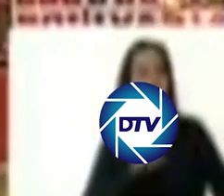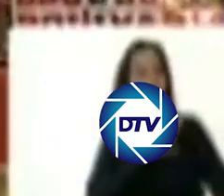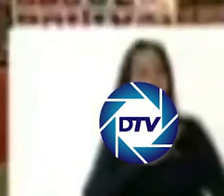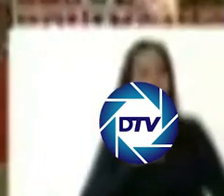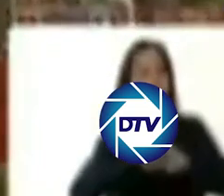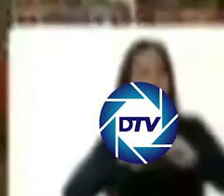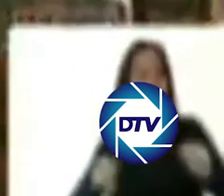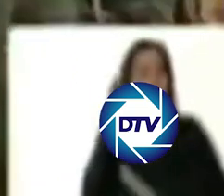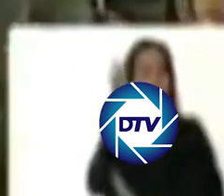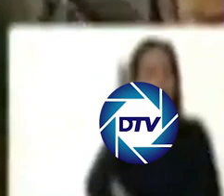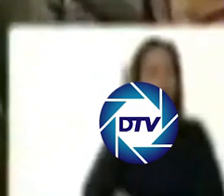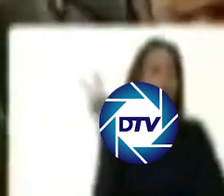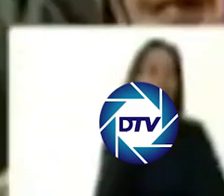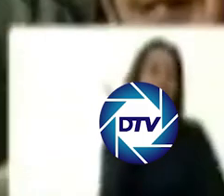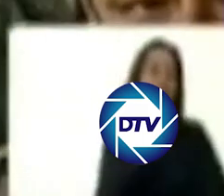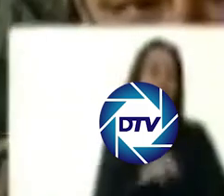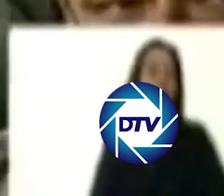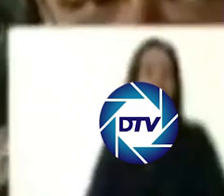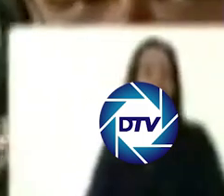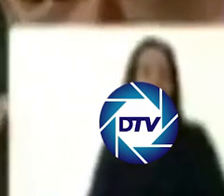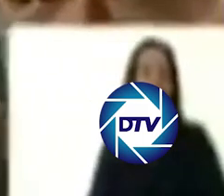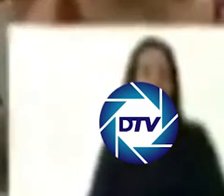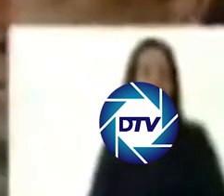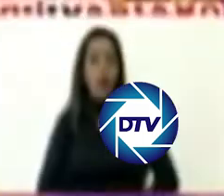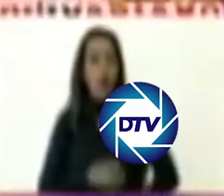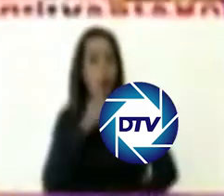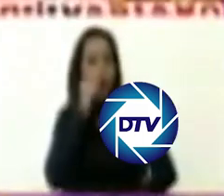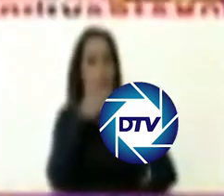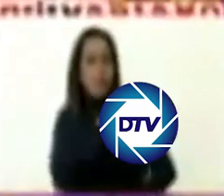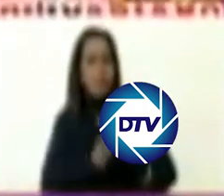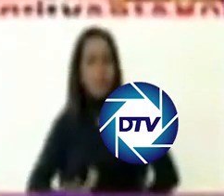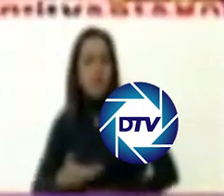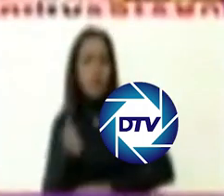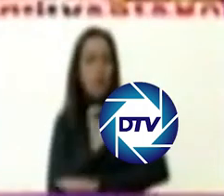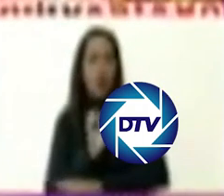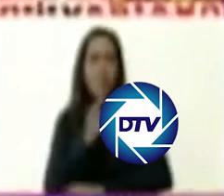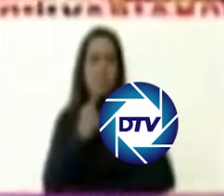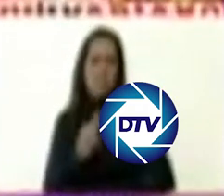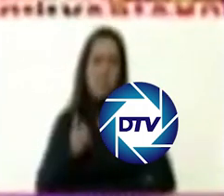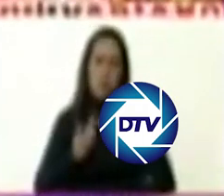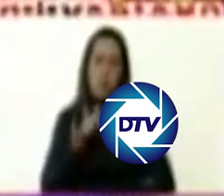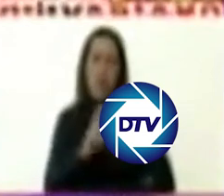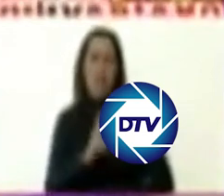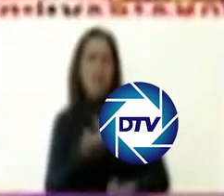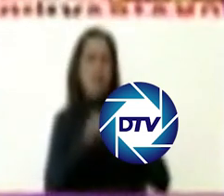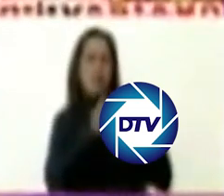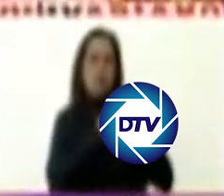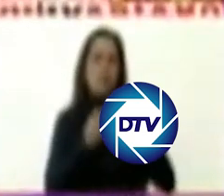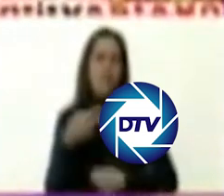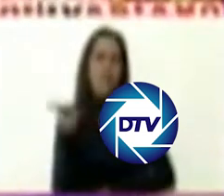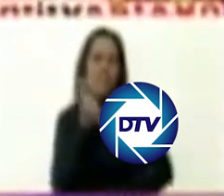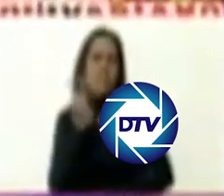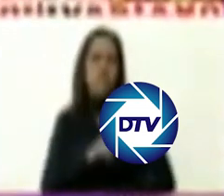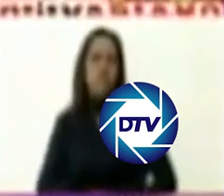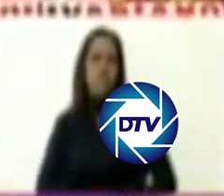verificar quiénes son los otros nombres que allí aparecen, puesto que tenemos contados y algunos de esas personas que estuvieron